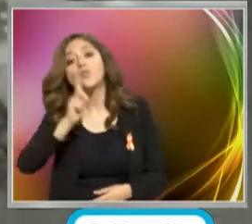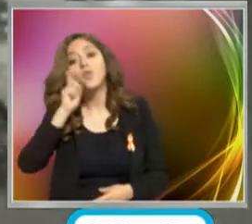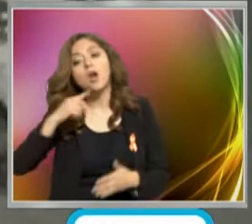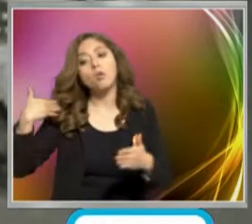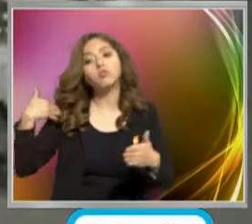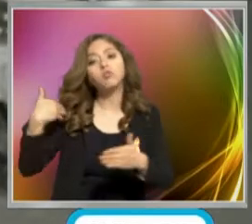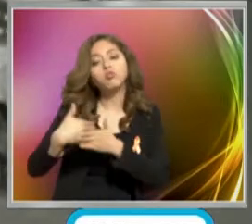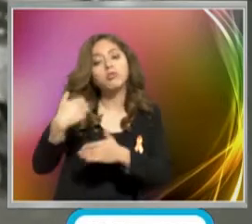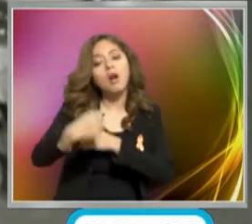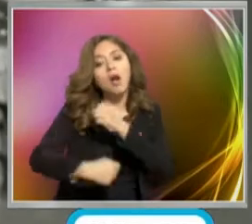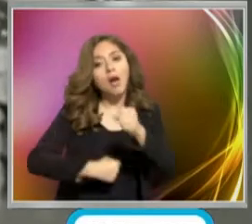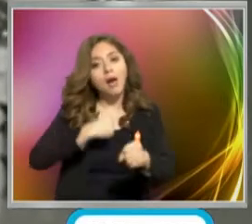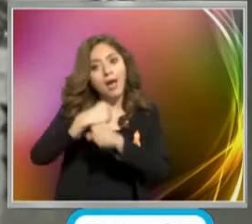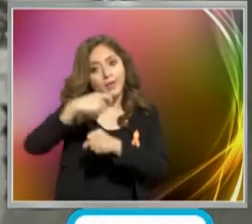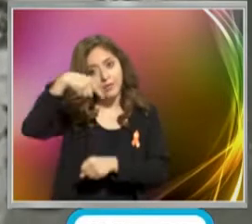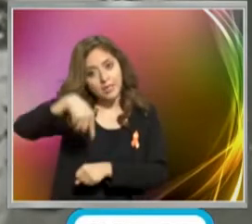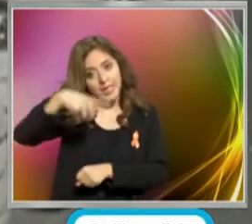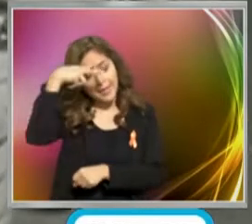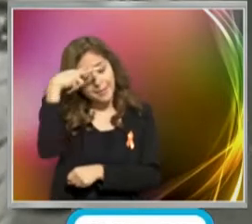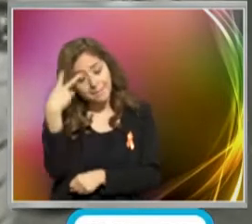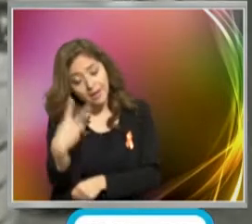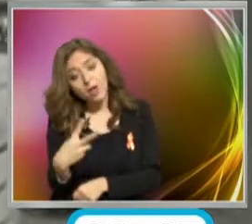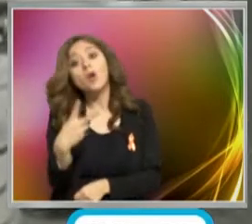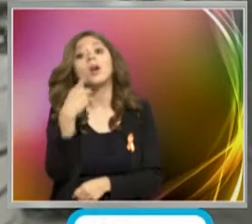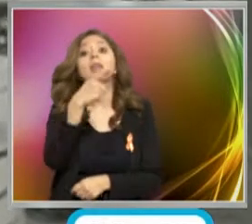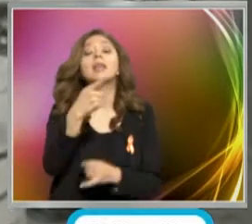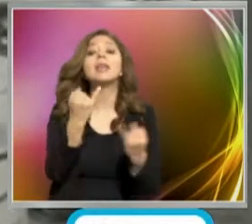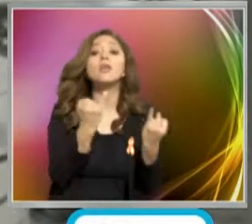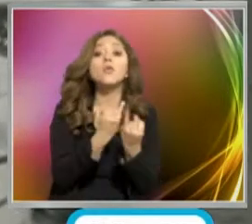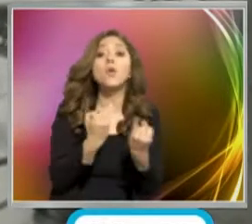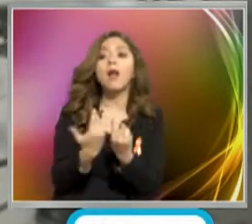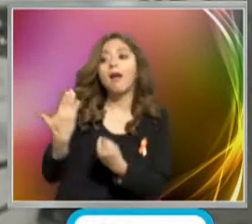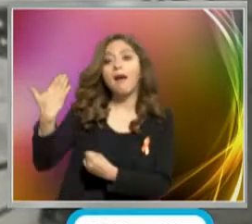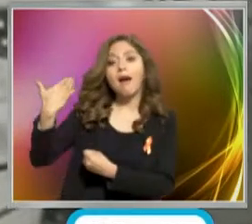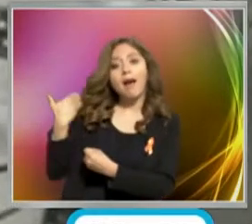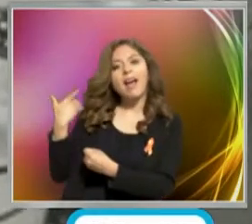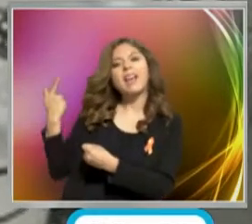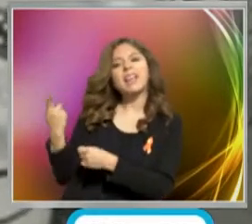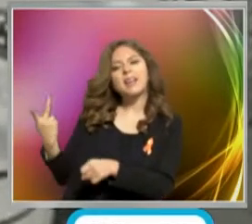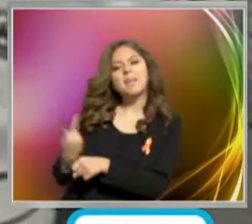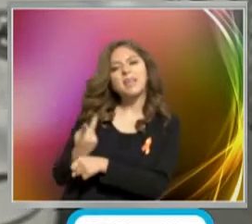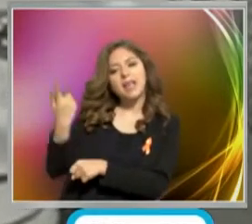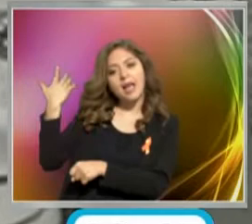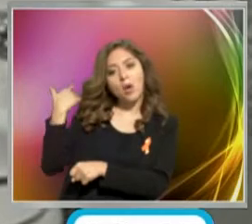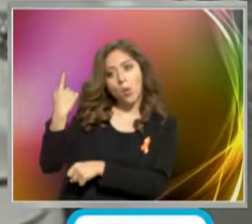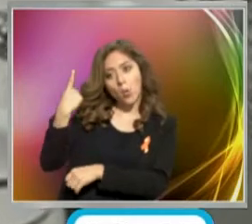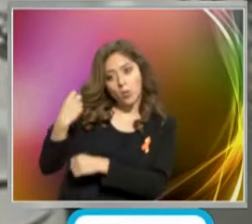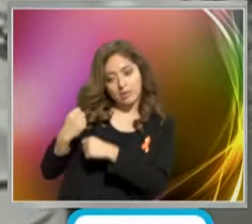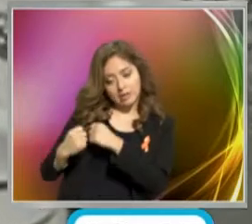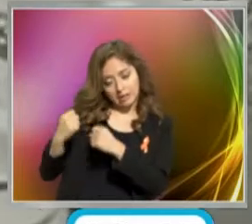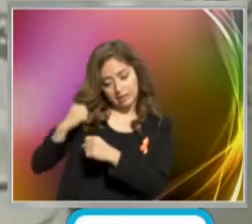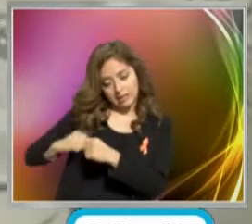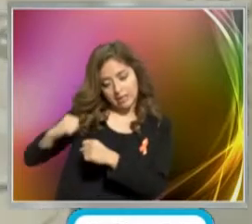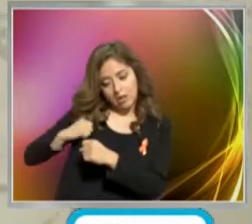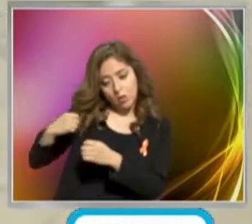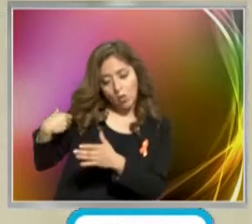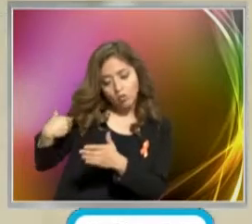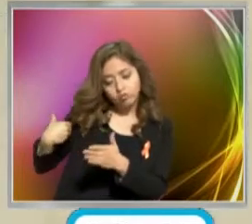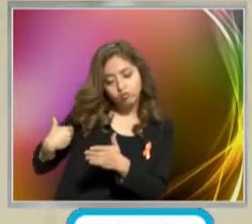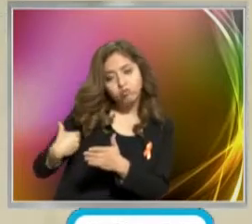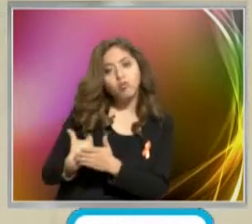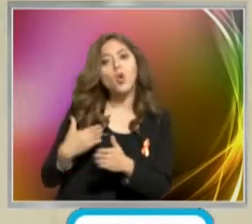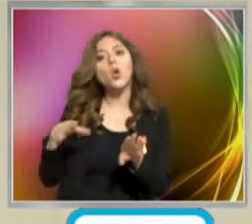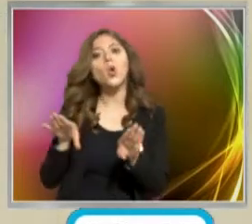cuestionar y reflexionar qué tanto ha cambiado el papel de la mujer de hace un siglo casi a la actualidad. Realmente es muy distinto. ¿Qué tanto